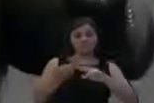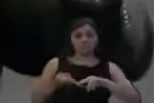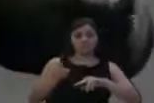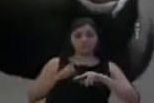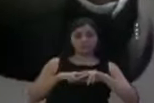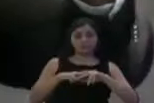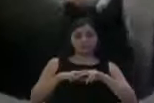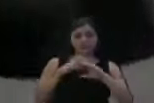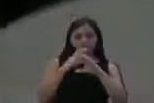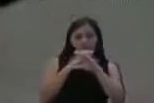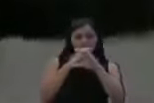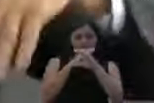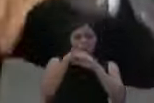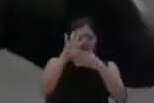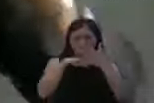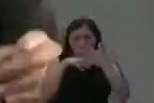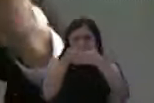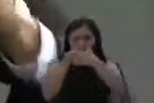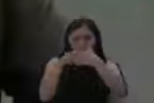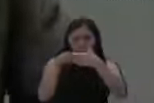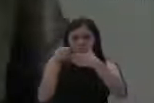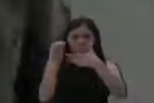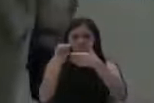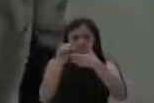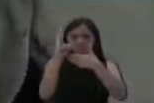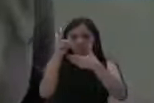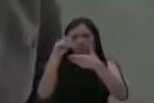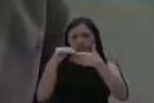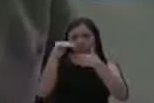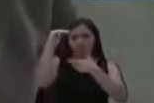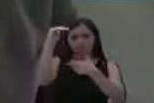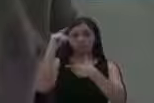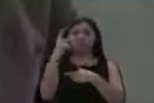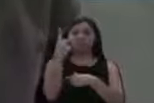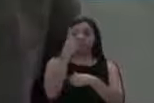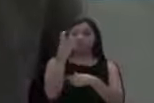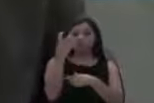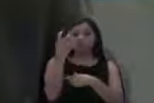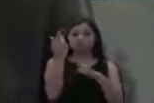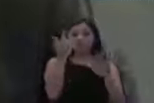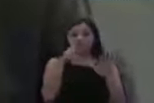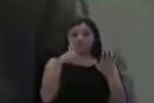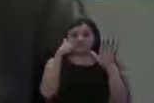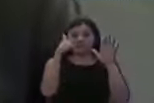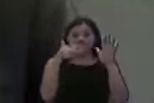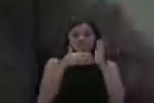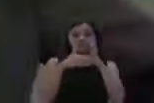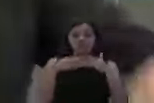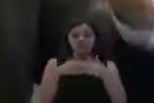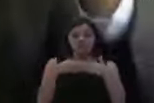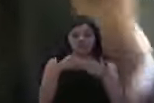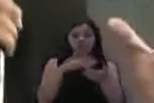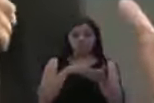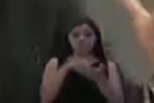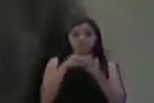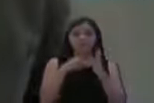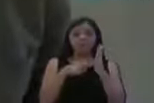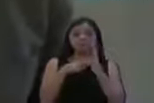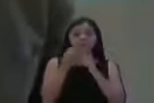coeficiente no es exactamente dos sino más de dos si lo venden a 216,000 saben cuánto pagan de impuesto